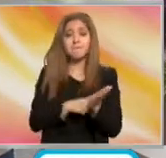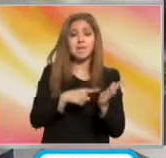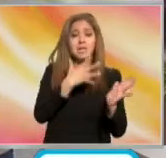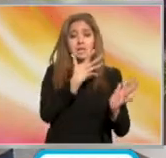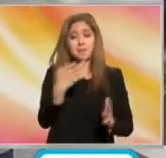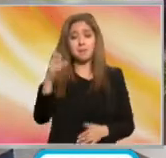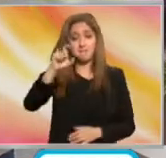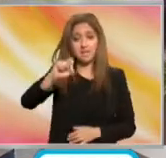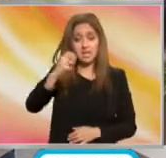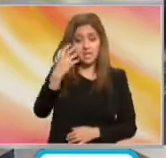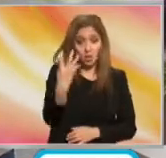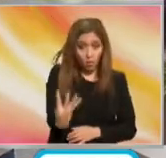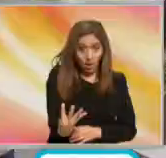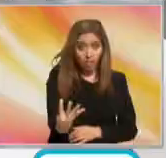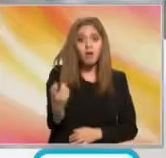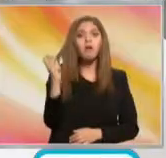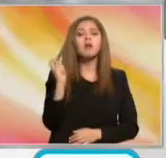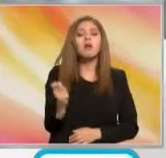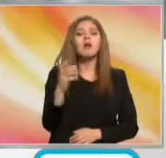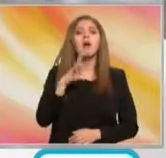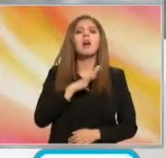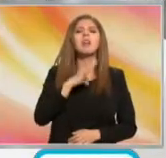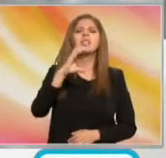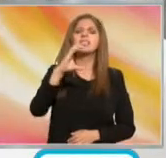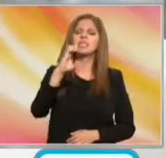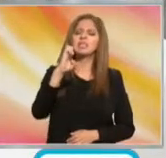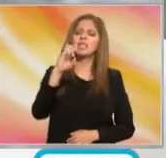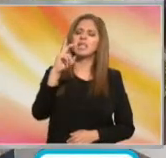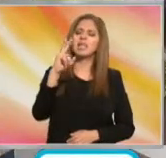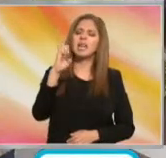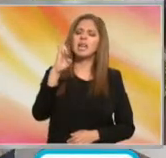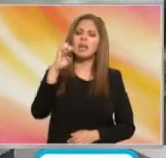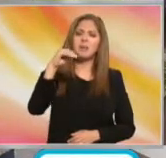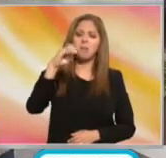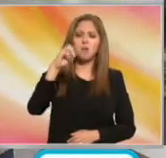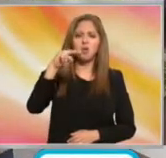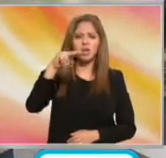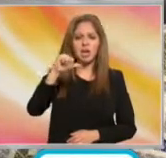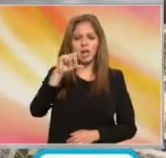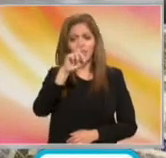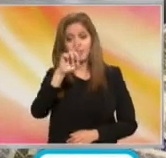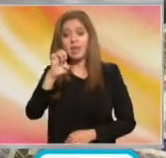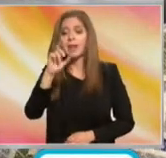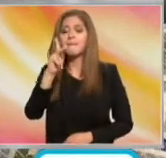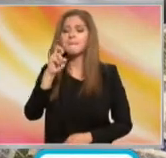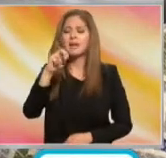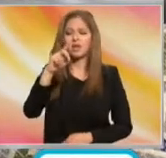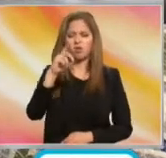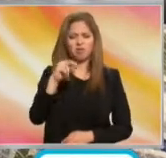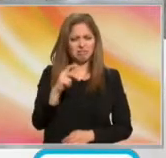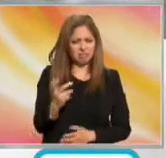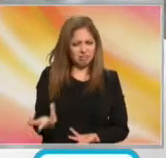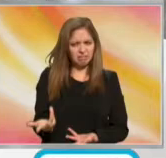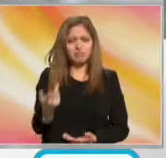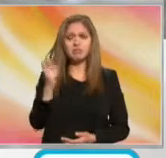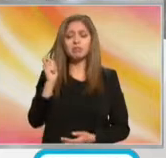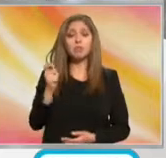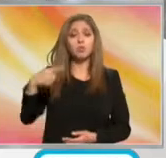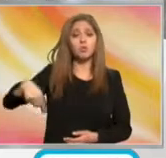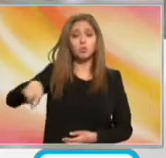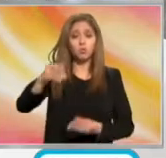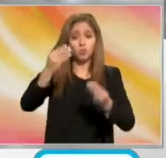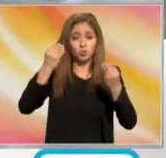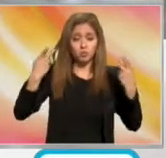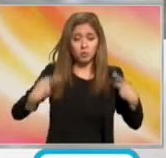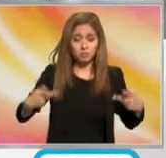1524 va a haber una ceremonia muy curiosa que se llama la ceremonia del pendón. Esta ceremonia era a la que asistían todos los nobles,